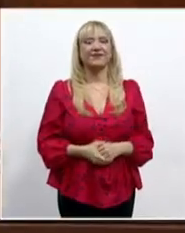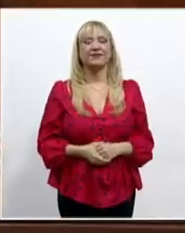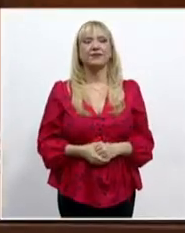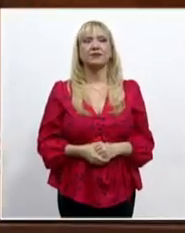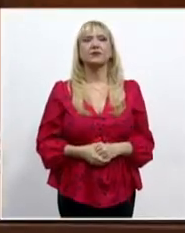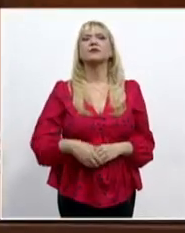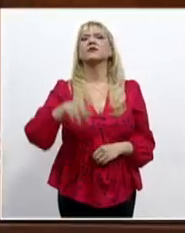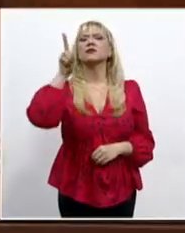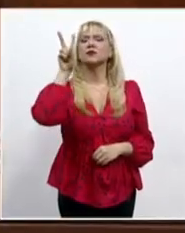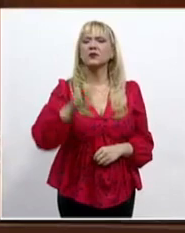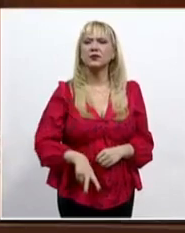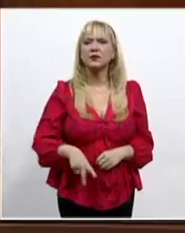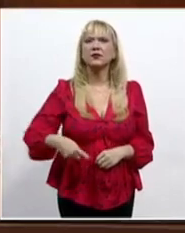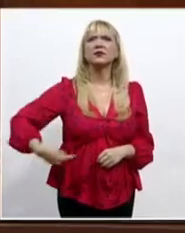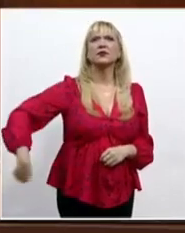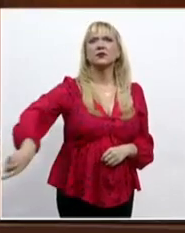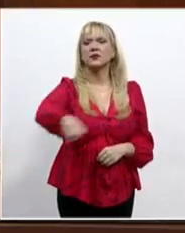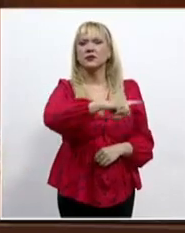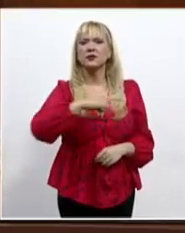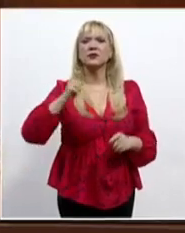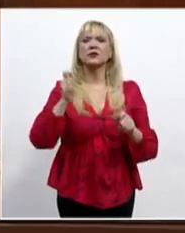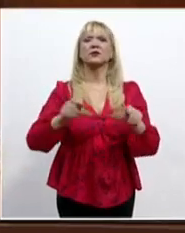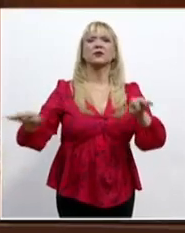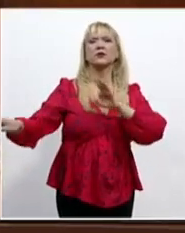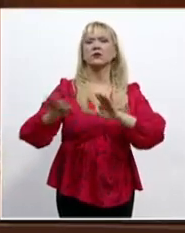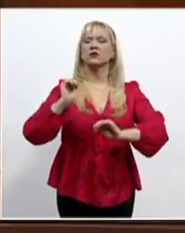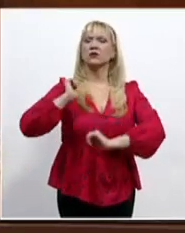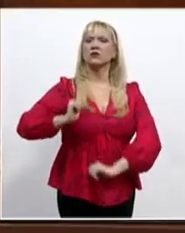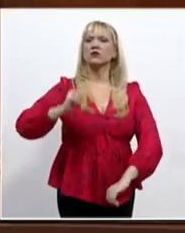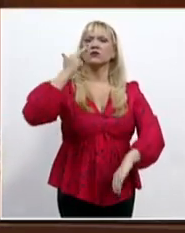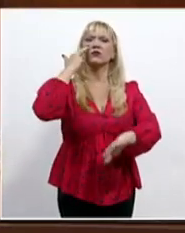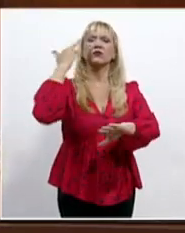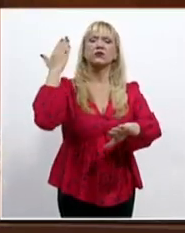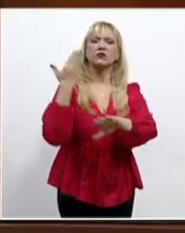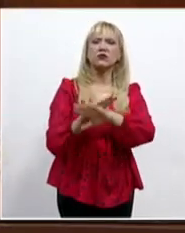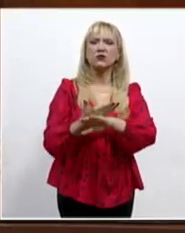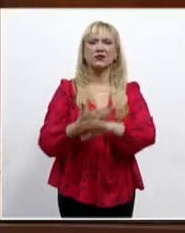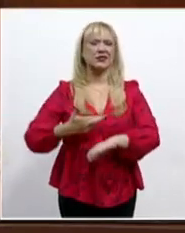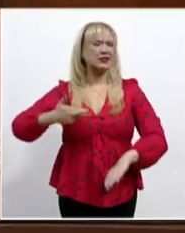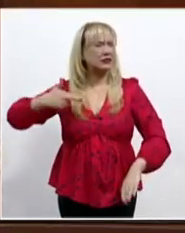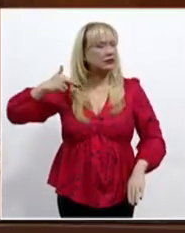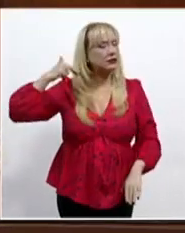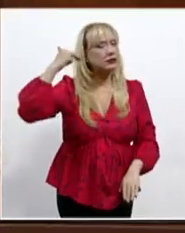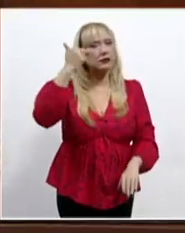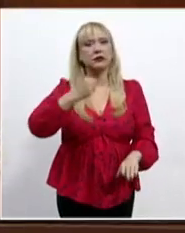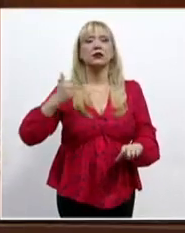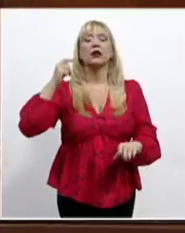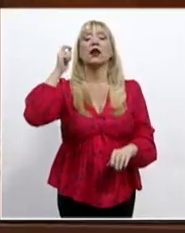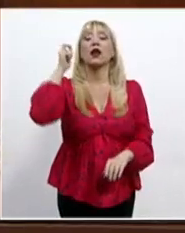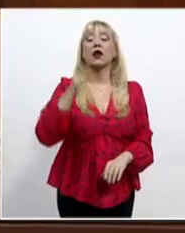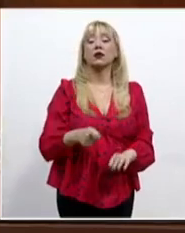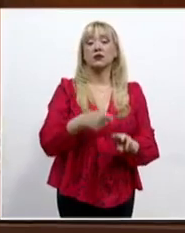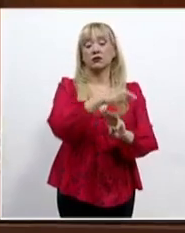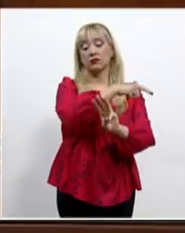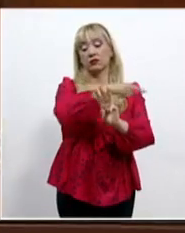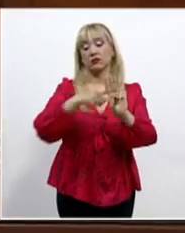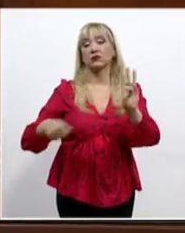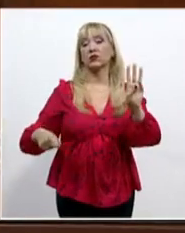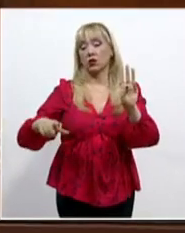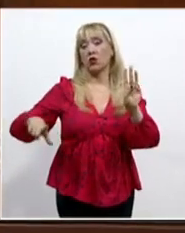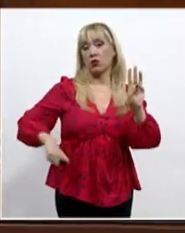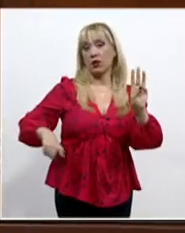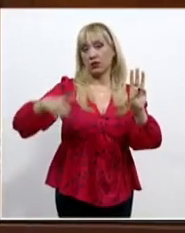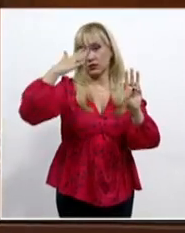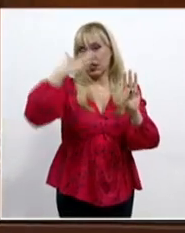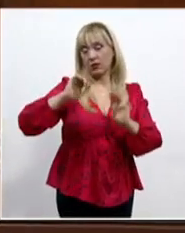El debilitamiento de las atribuciones esenciales de uno de los tres poderes del